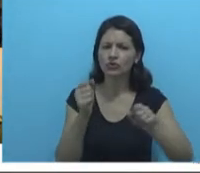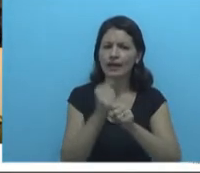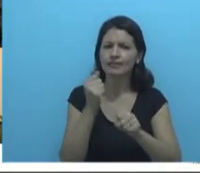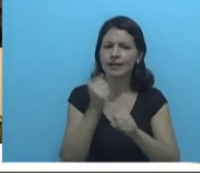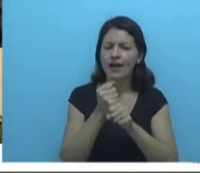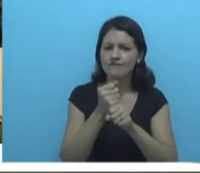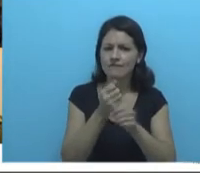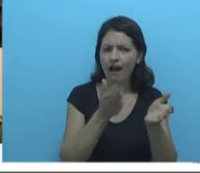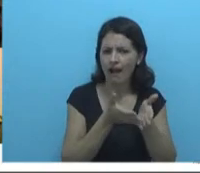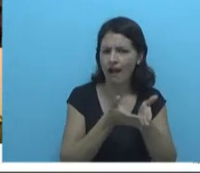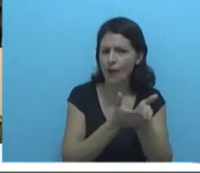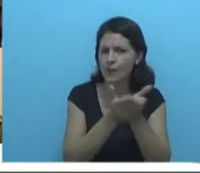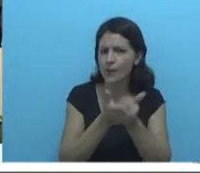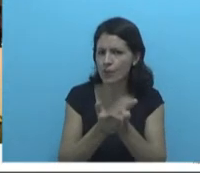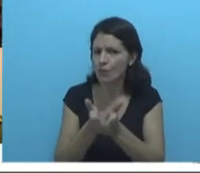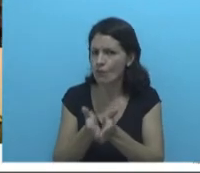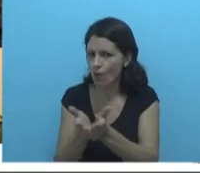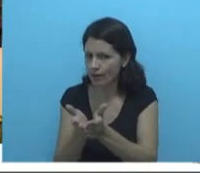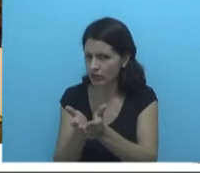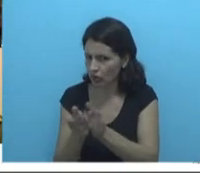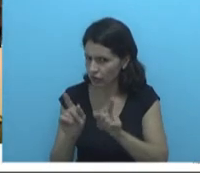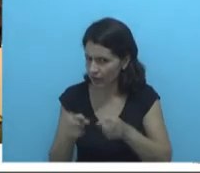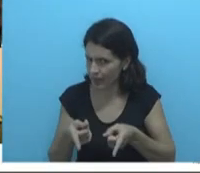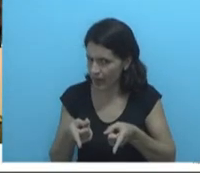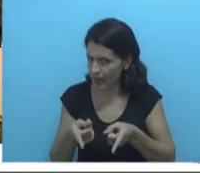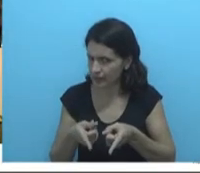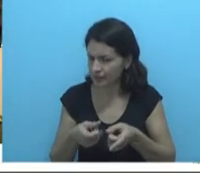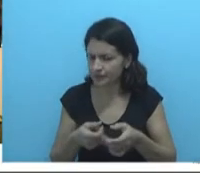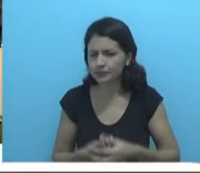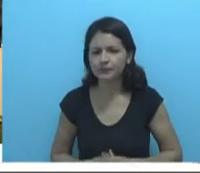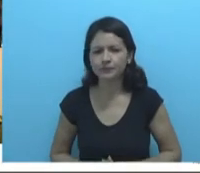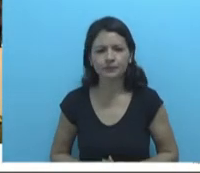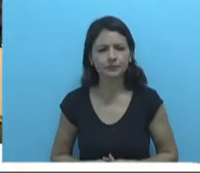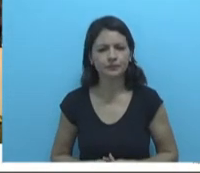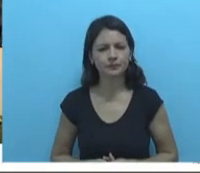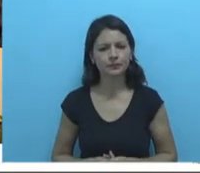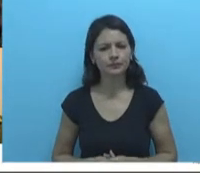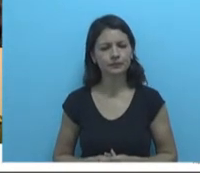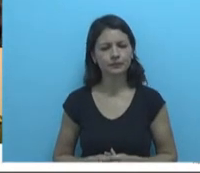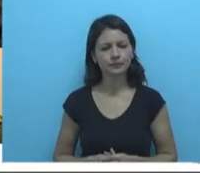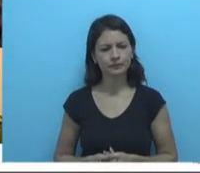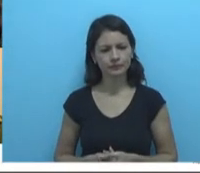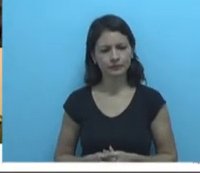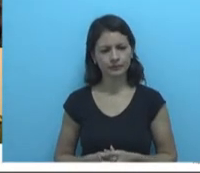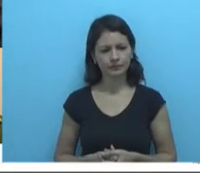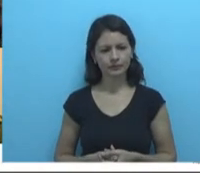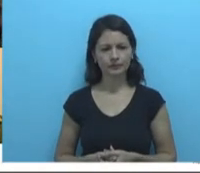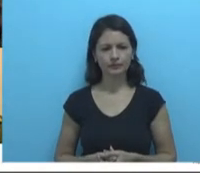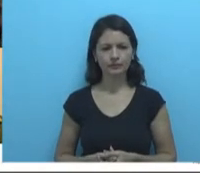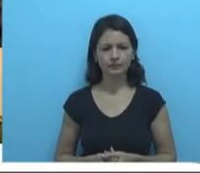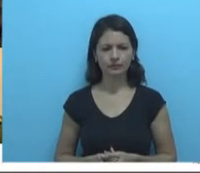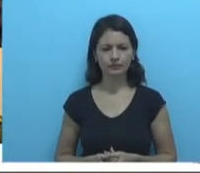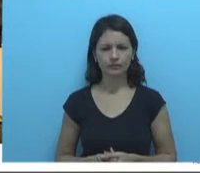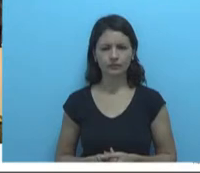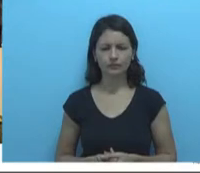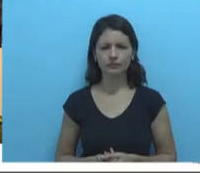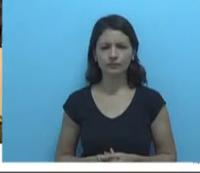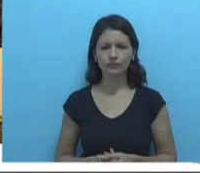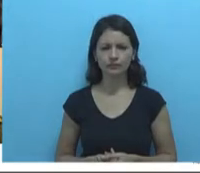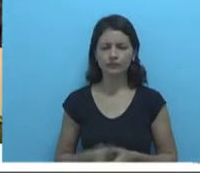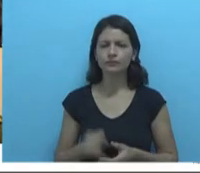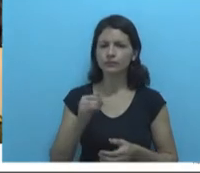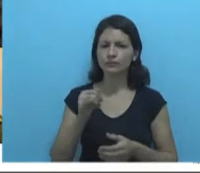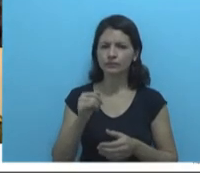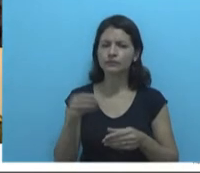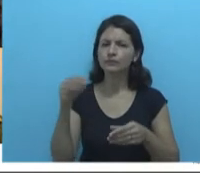portuario. Creo que no lo nombramos, pero está acordado en labor parlamentaria. Así que... Está acordado en labor parlamentaria, lo incluimos ahora para la